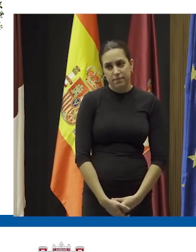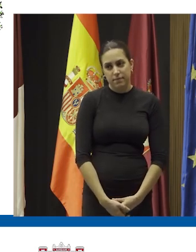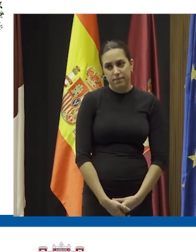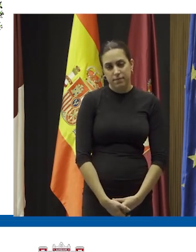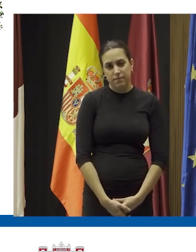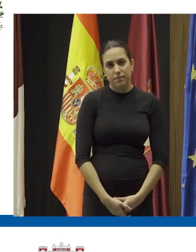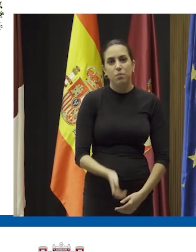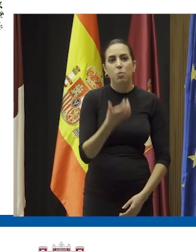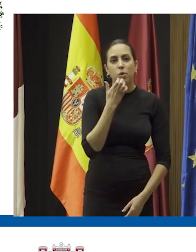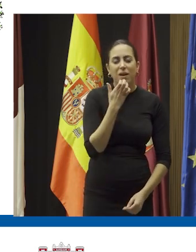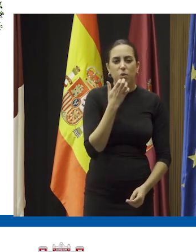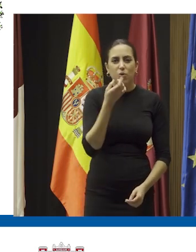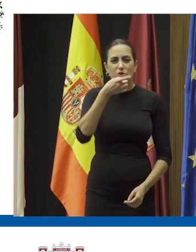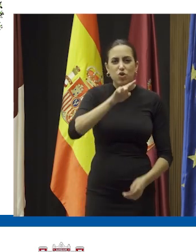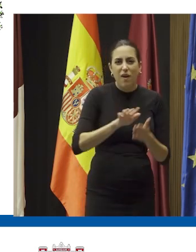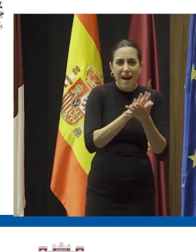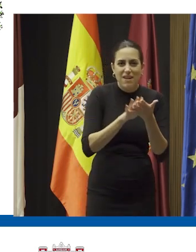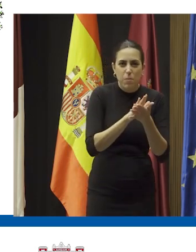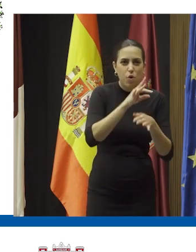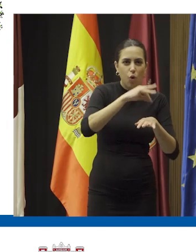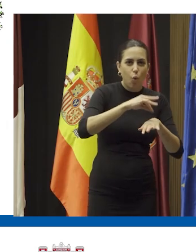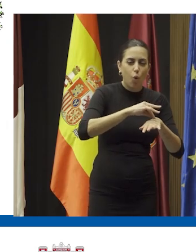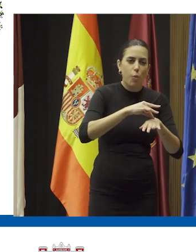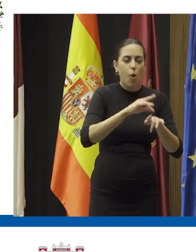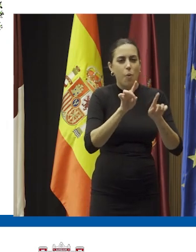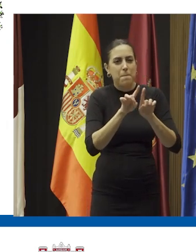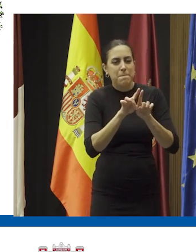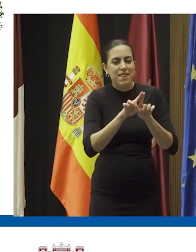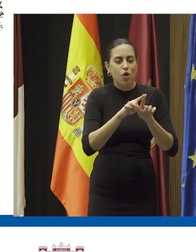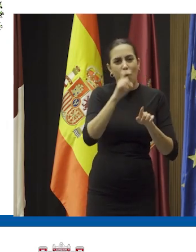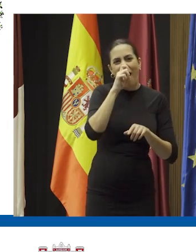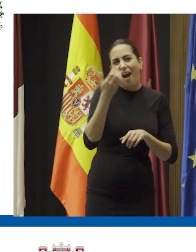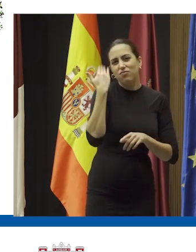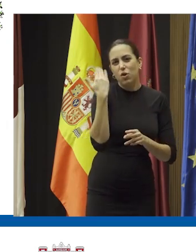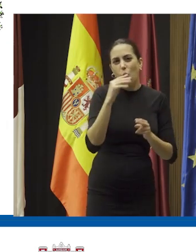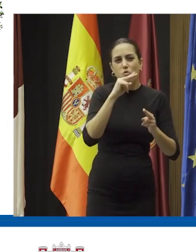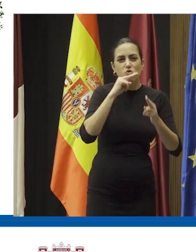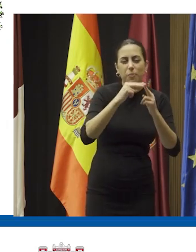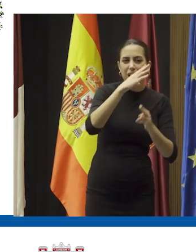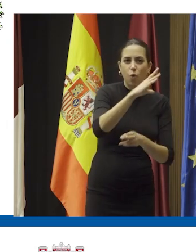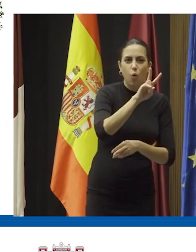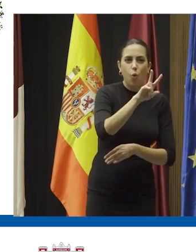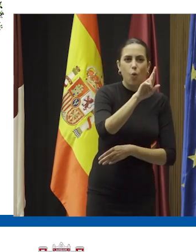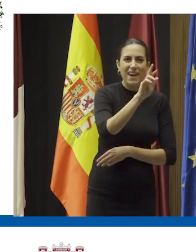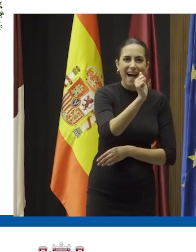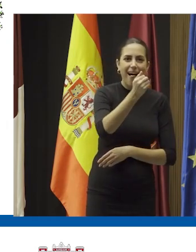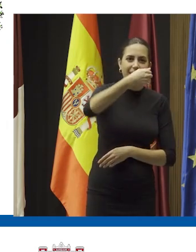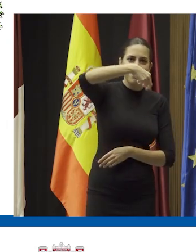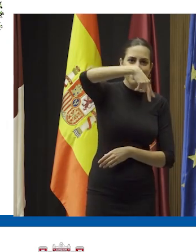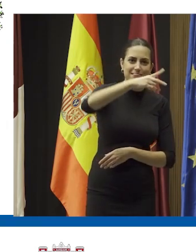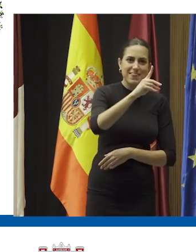los curanderos antiguos? ¿Algunos de ellos practicaban cirugía también o no hay alguna relación con ellos?